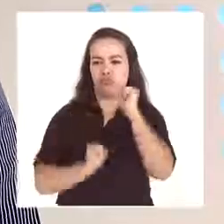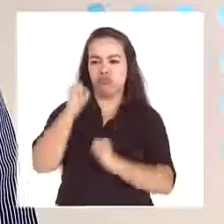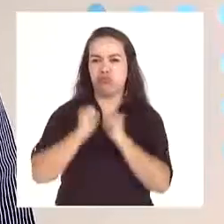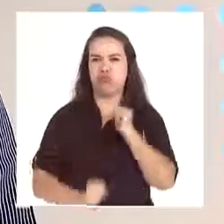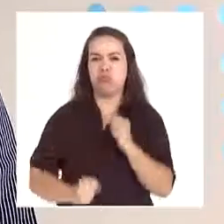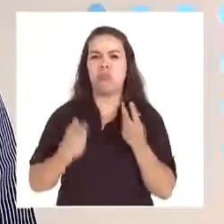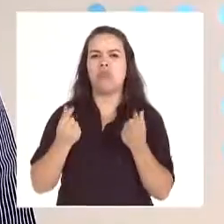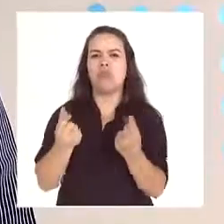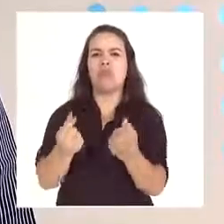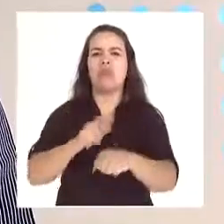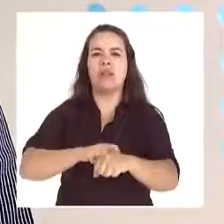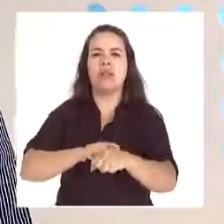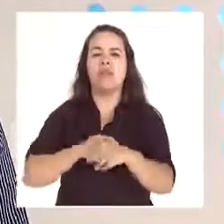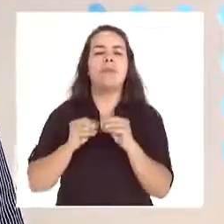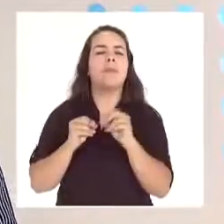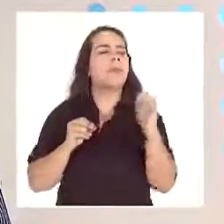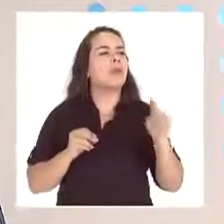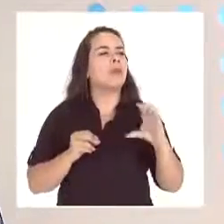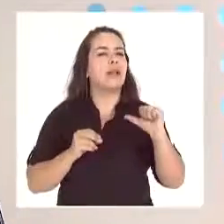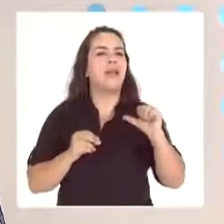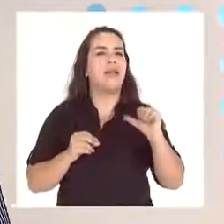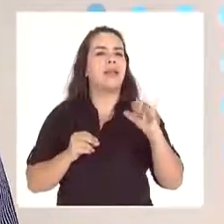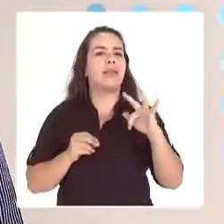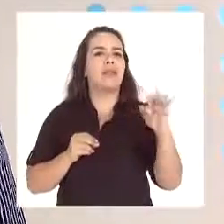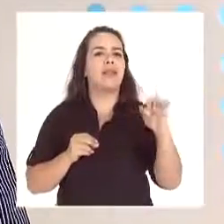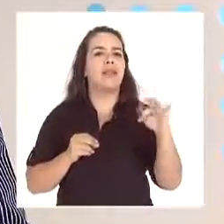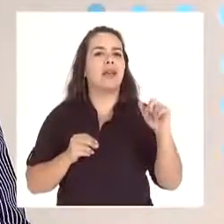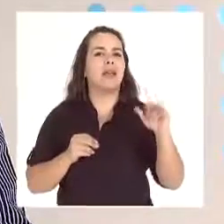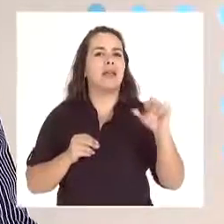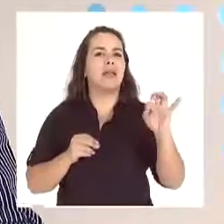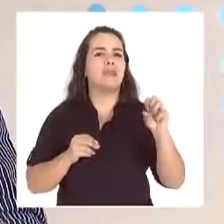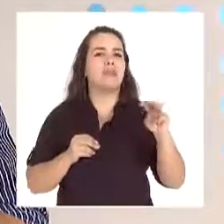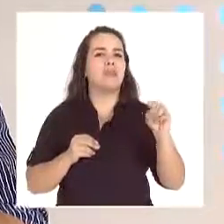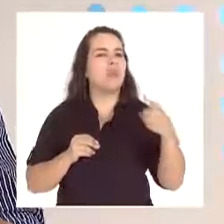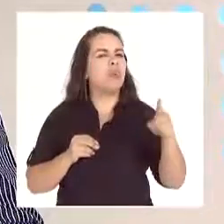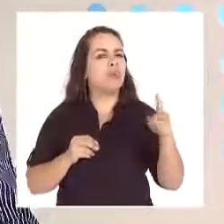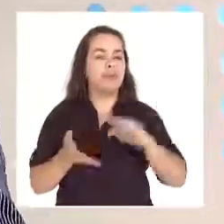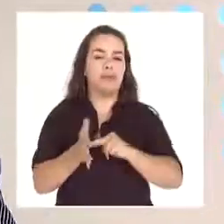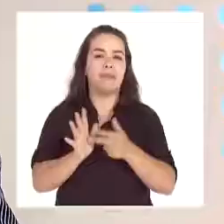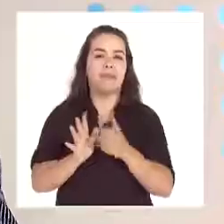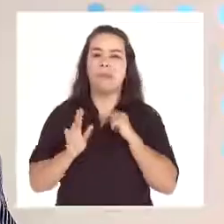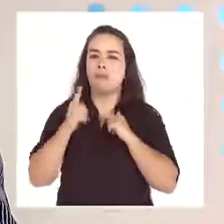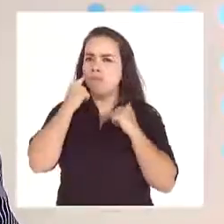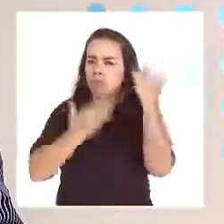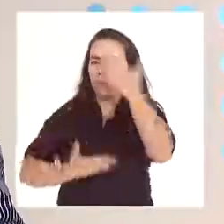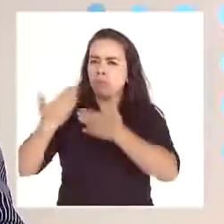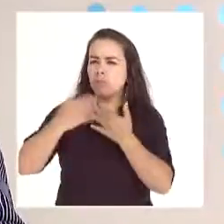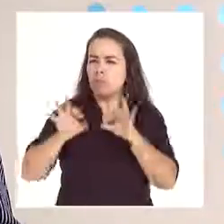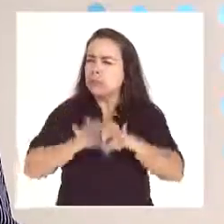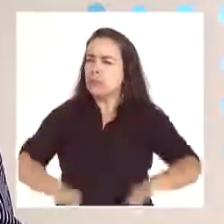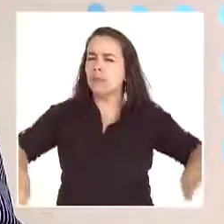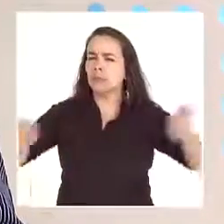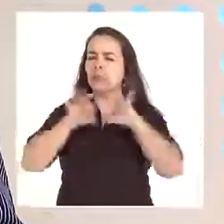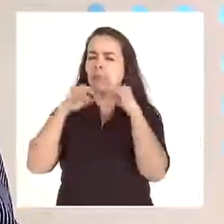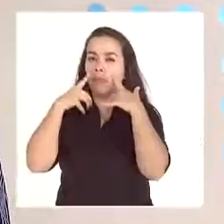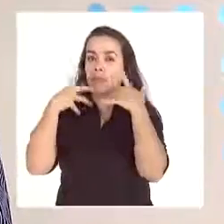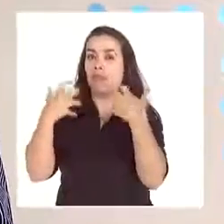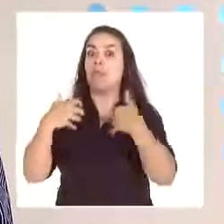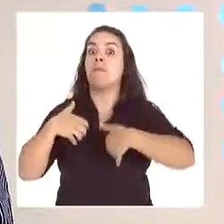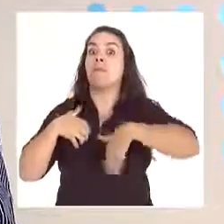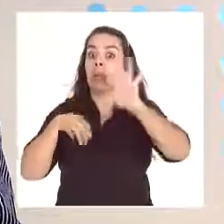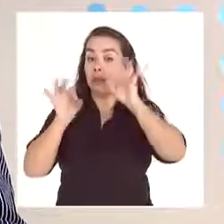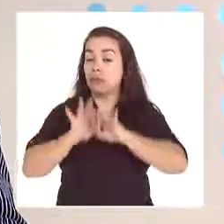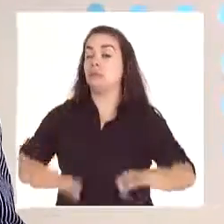arteria. ¿Y el cateterismo? El cateterismo cardíaco es una prueba fundamental y es quizás la prueba de